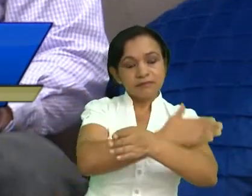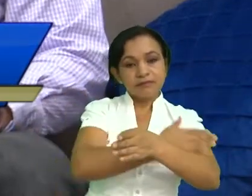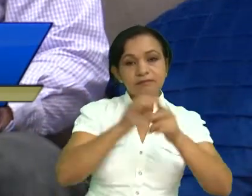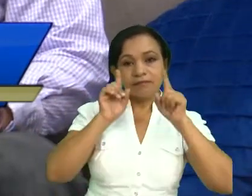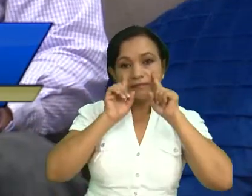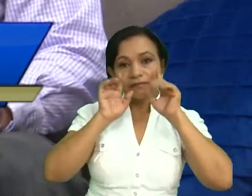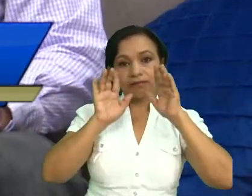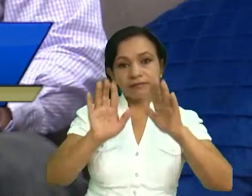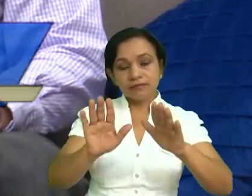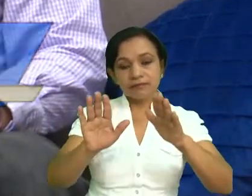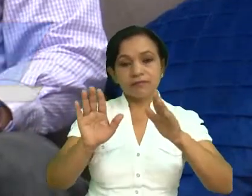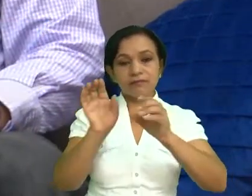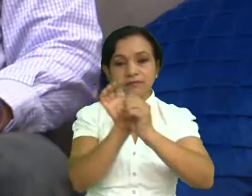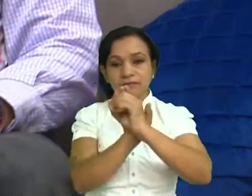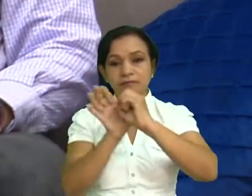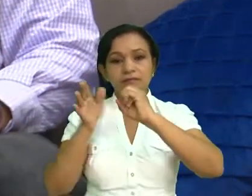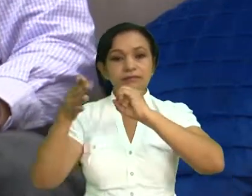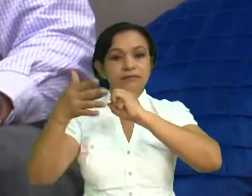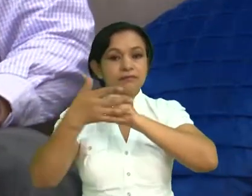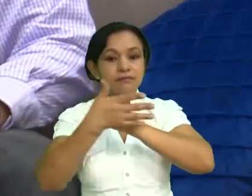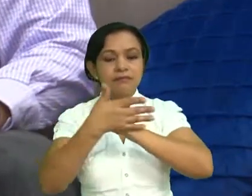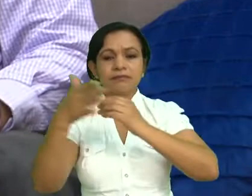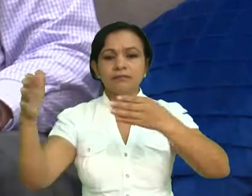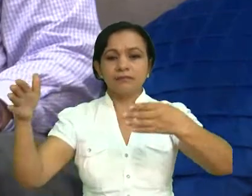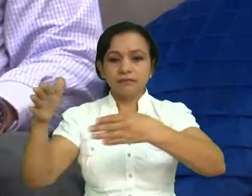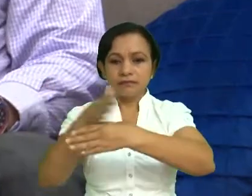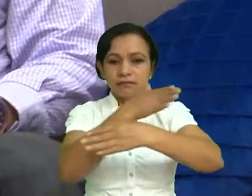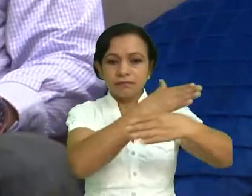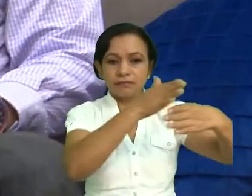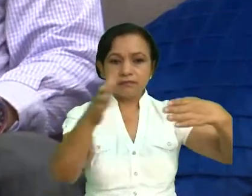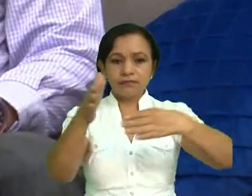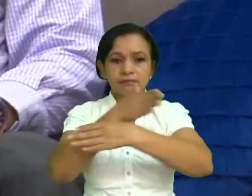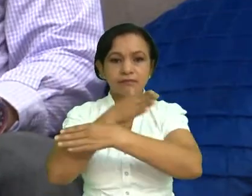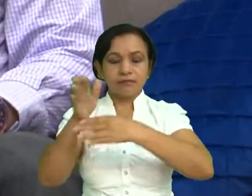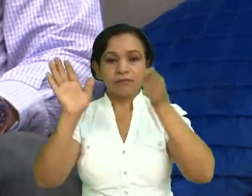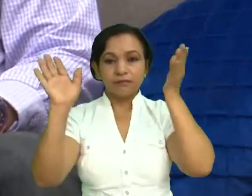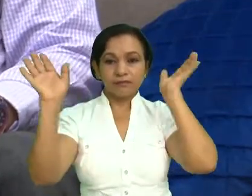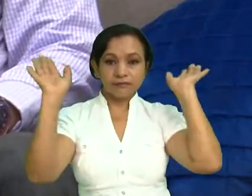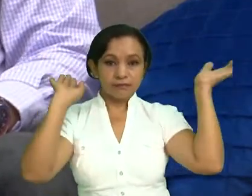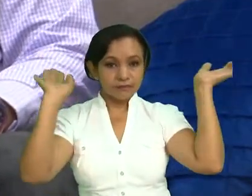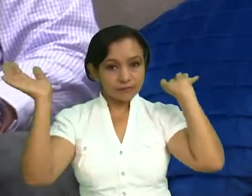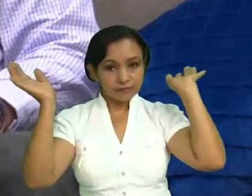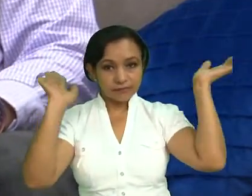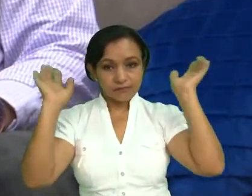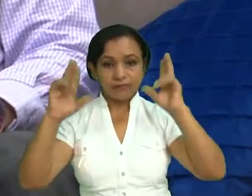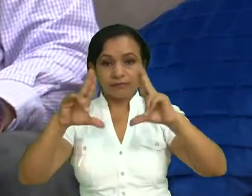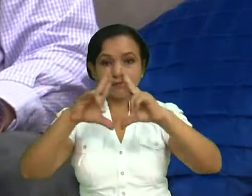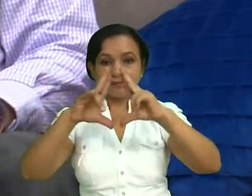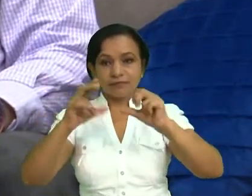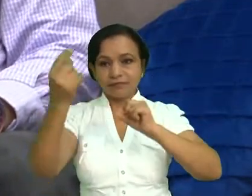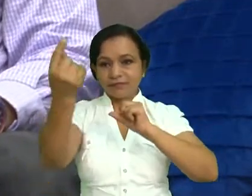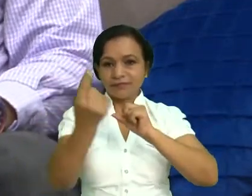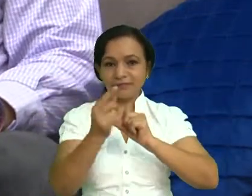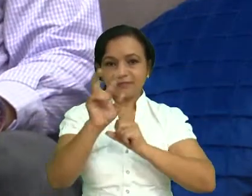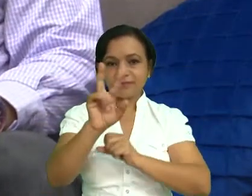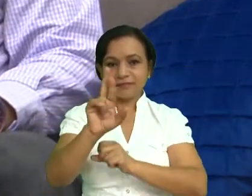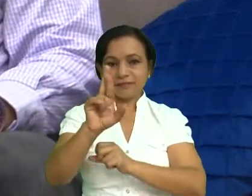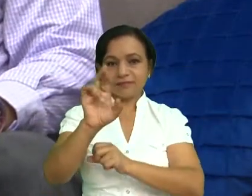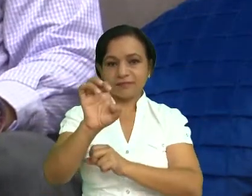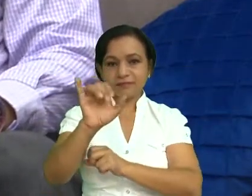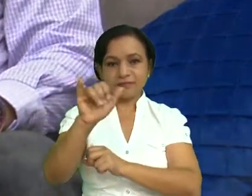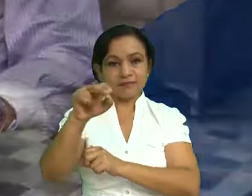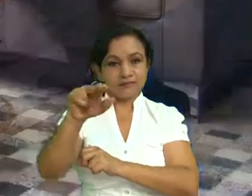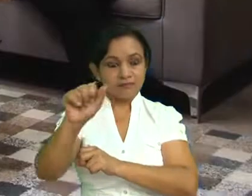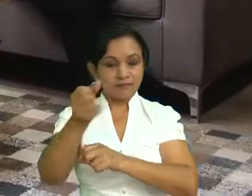los mercados del país. Y para ser justos con este tema, pues se encuentra con nosotros la compañera Reina Rueda, alcaldesa de